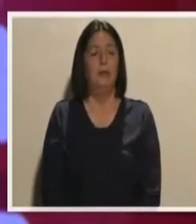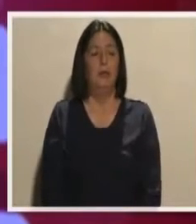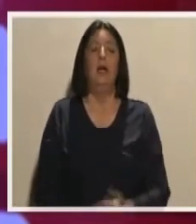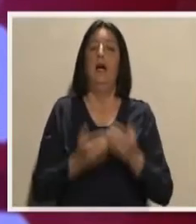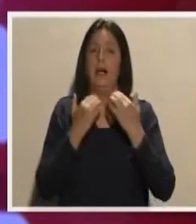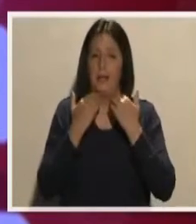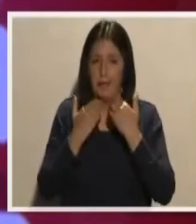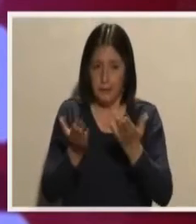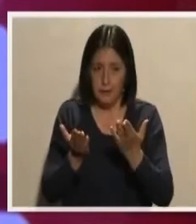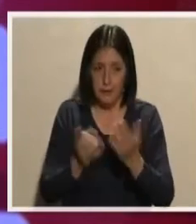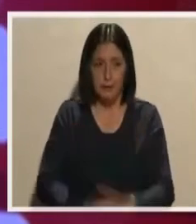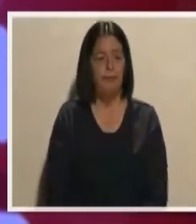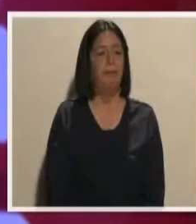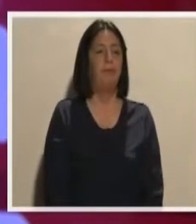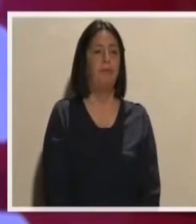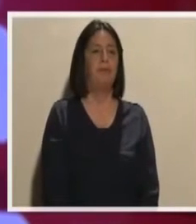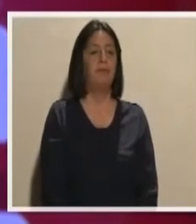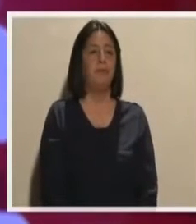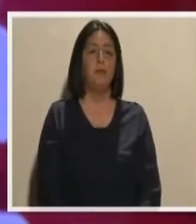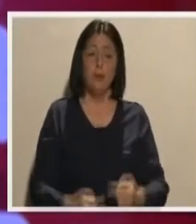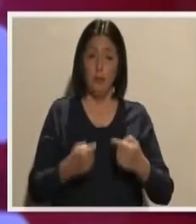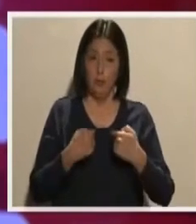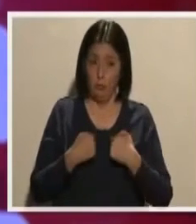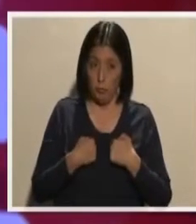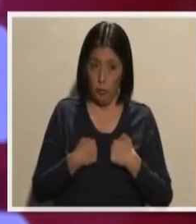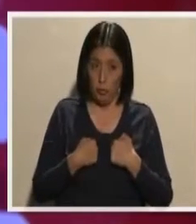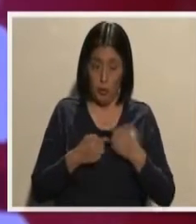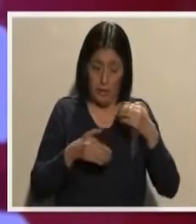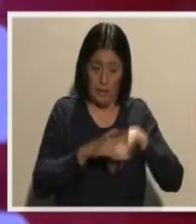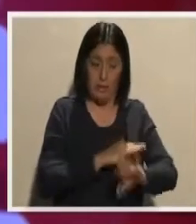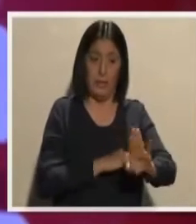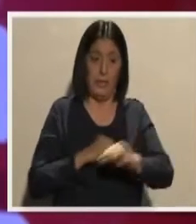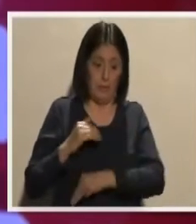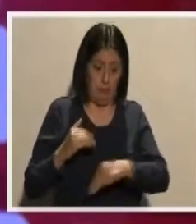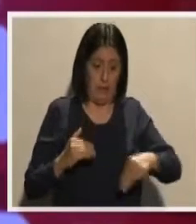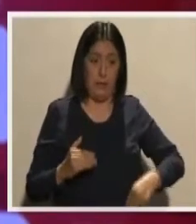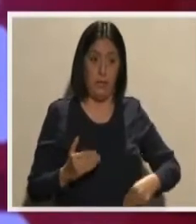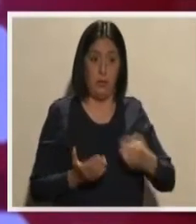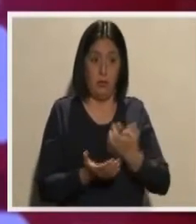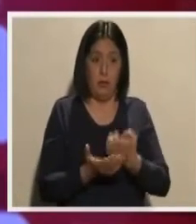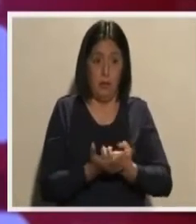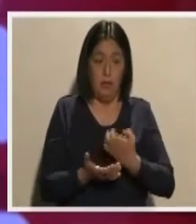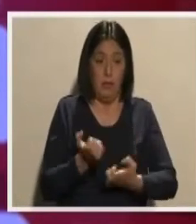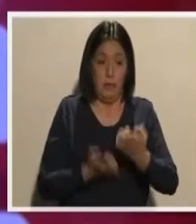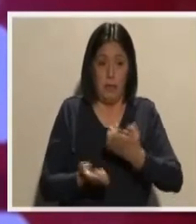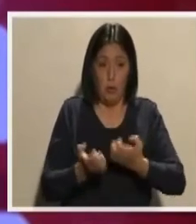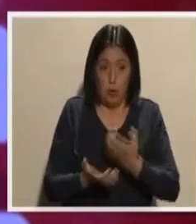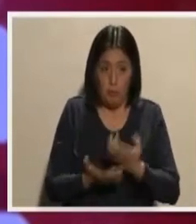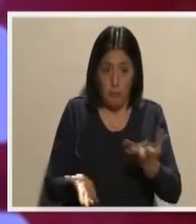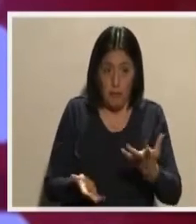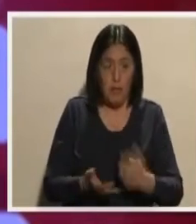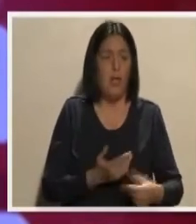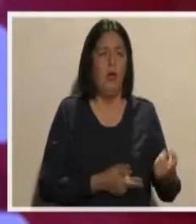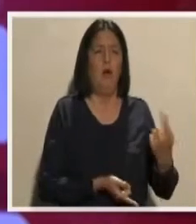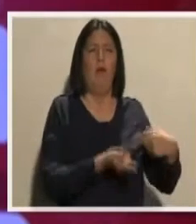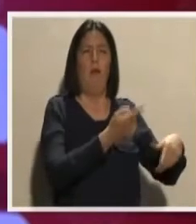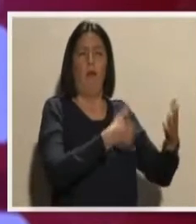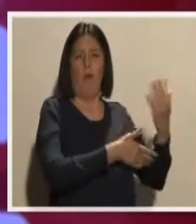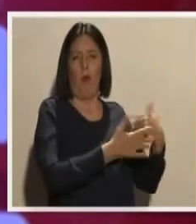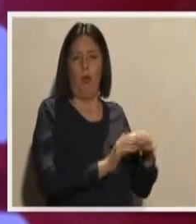Muchas gracias. Yo entré al Ministerio de Economía cuando hubo una